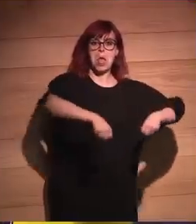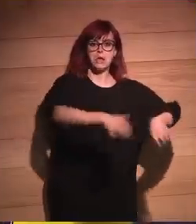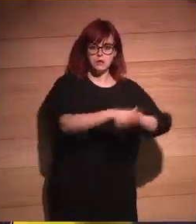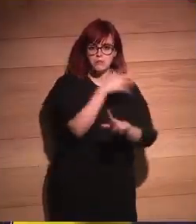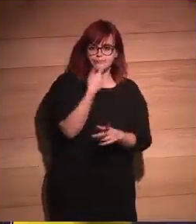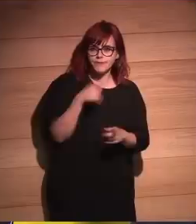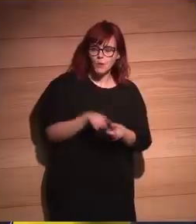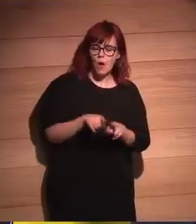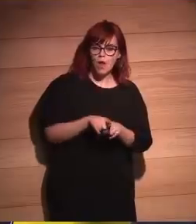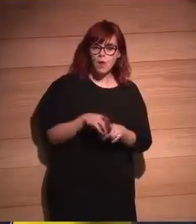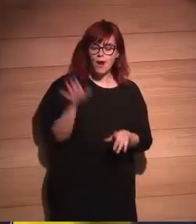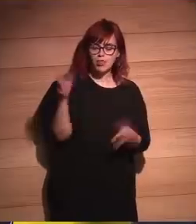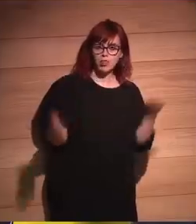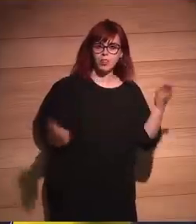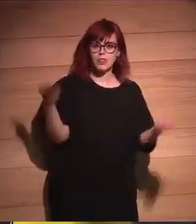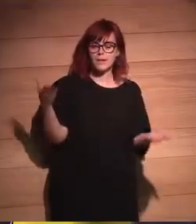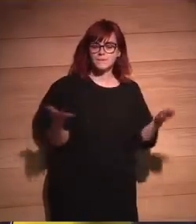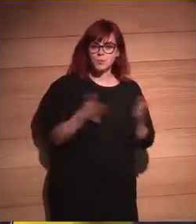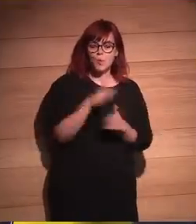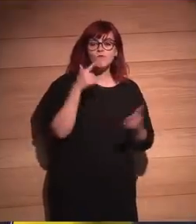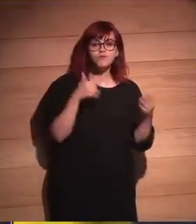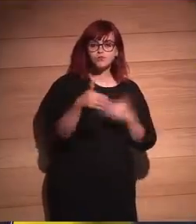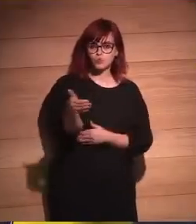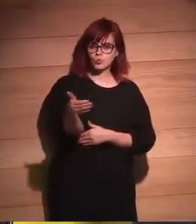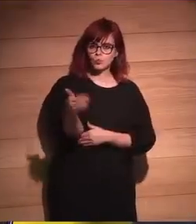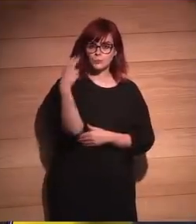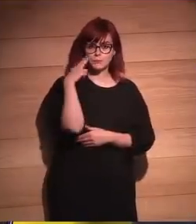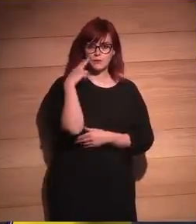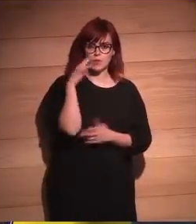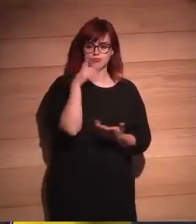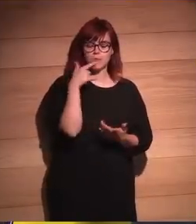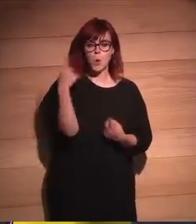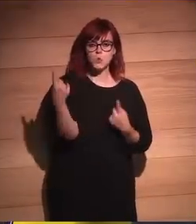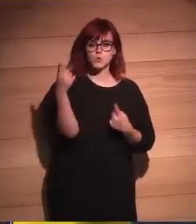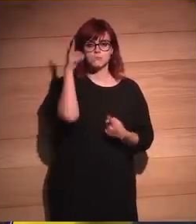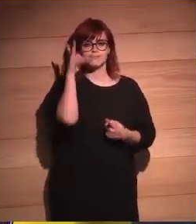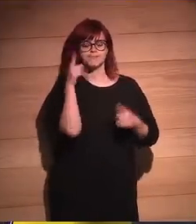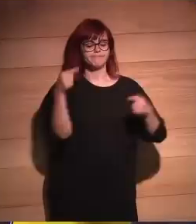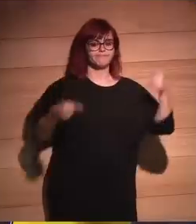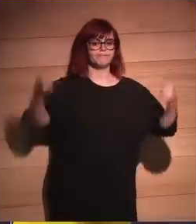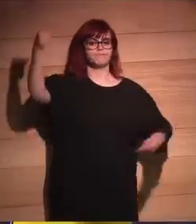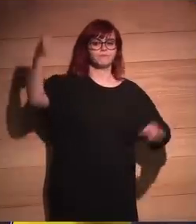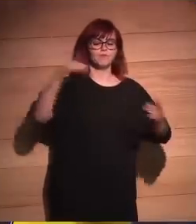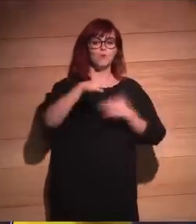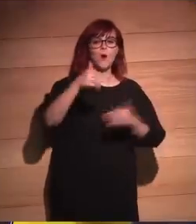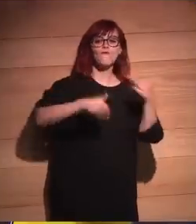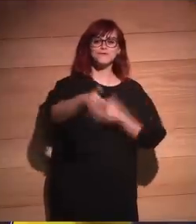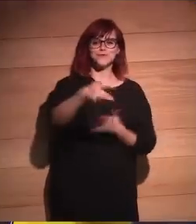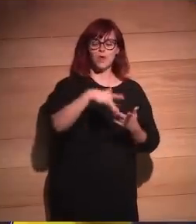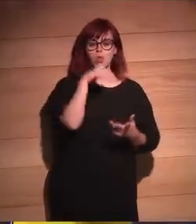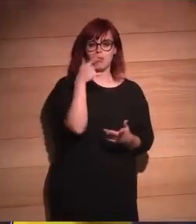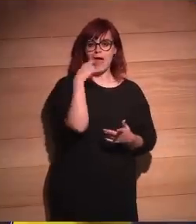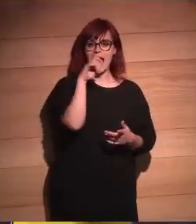eso crea ese miedo al futuro, porque es un futuro que ya no es tan atractivo como el